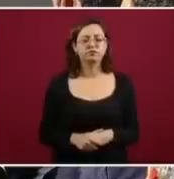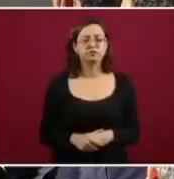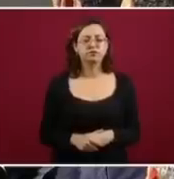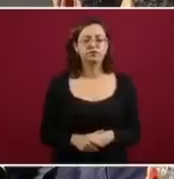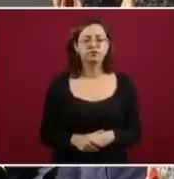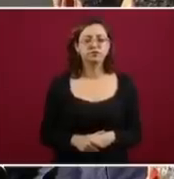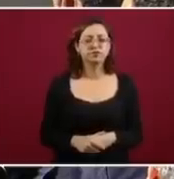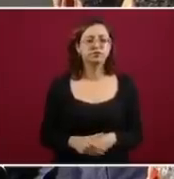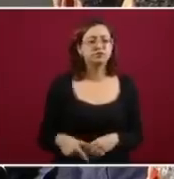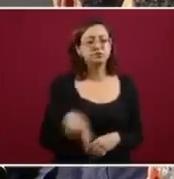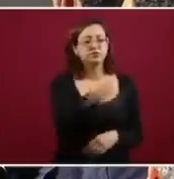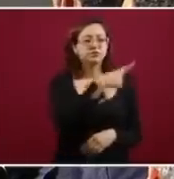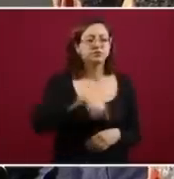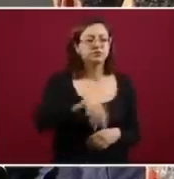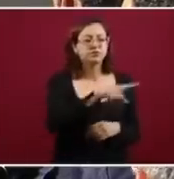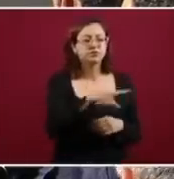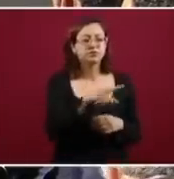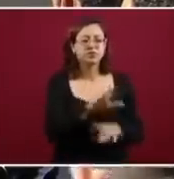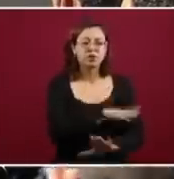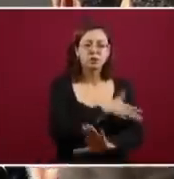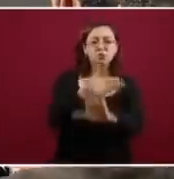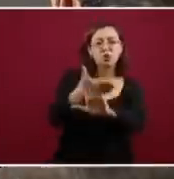opositores que